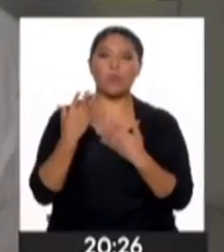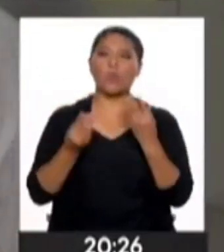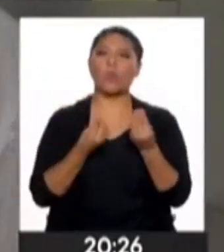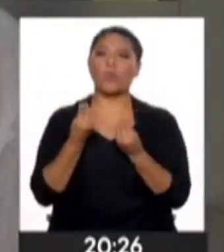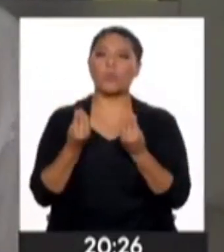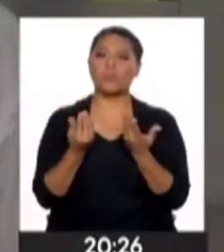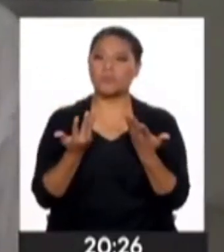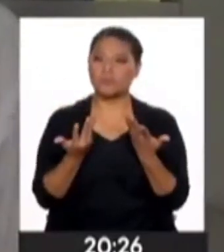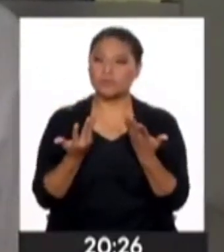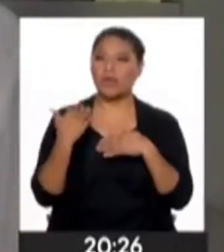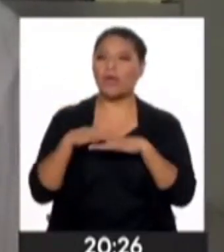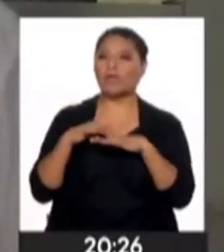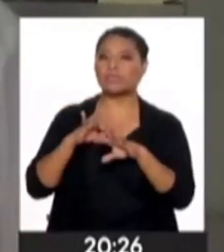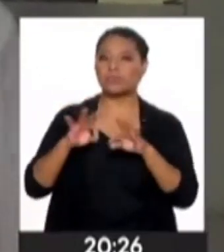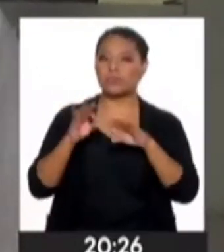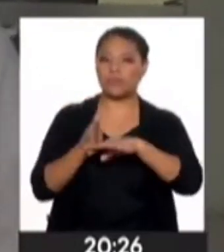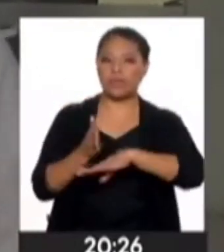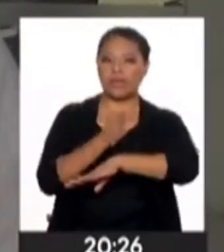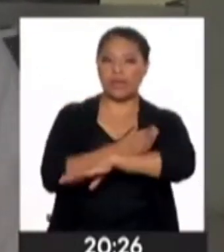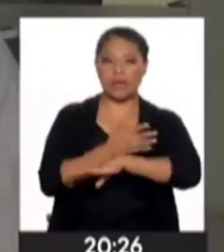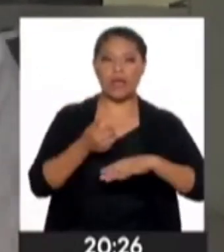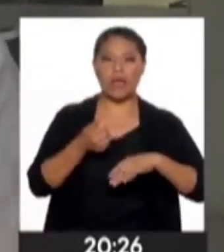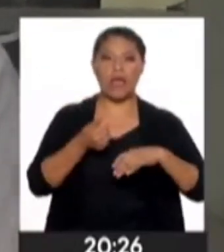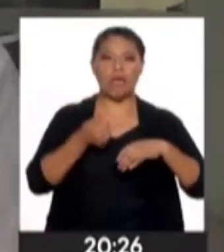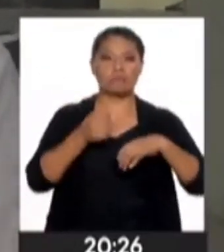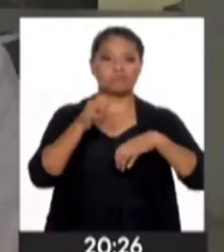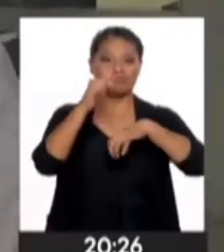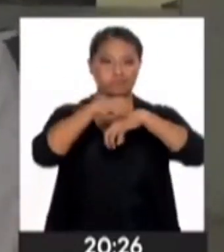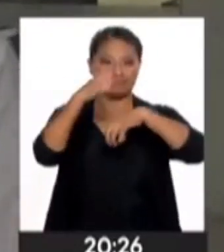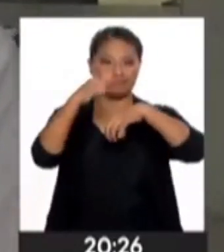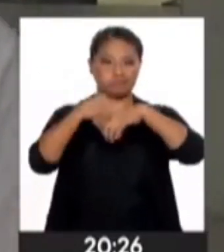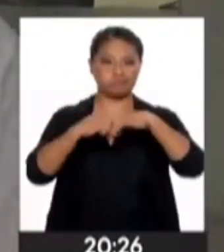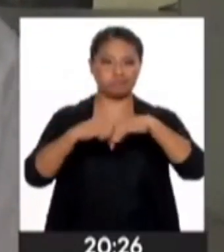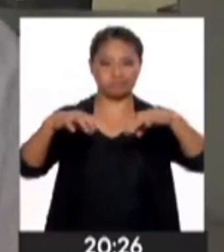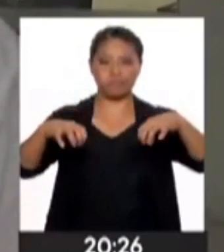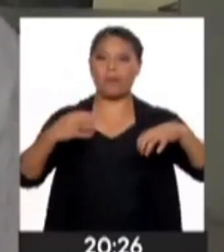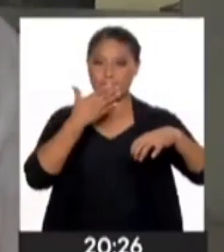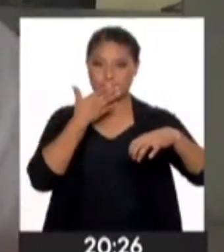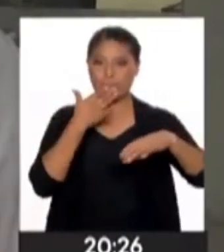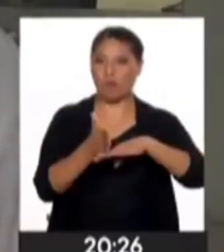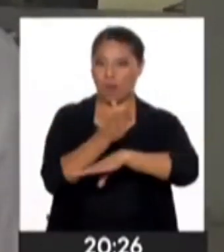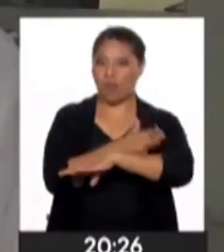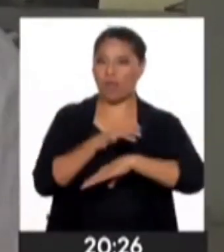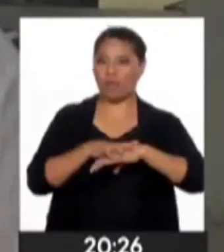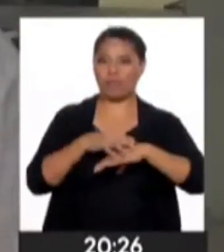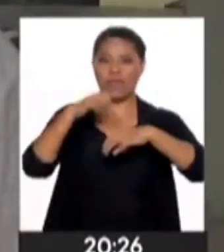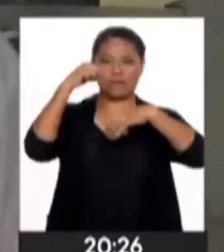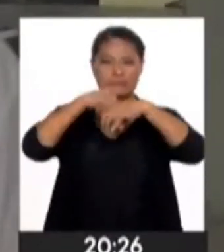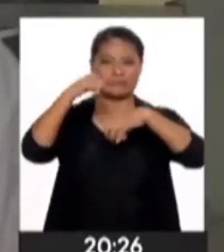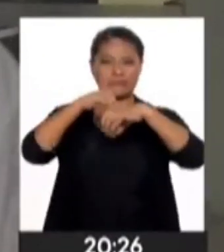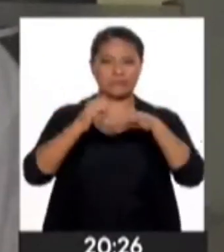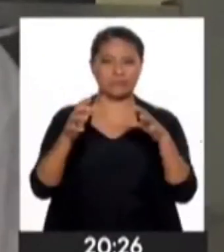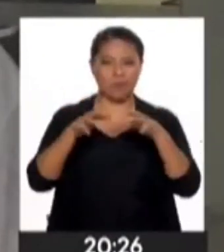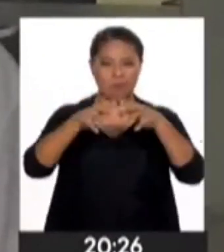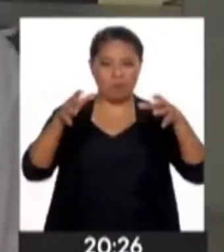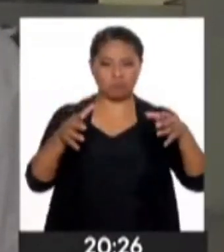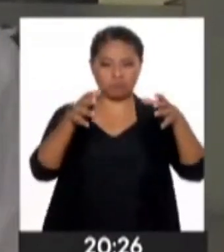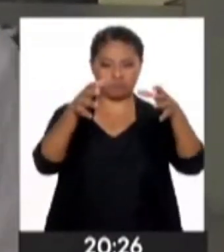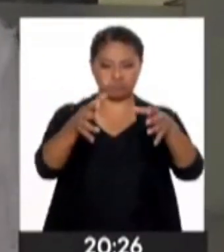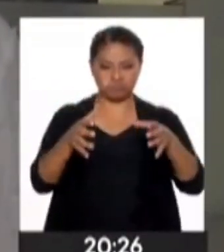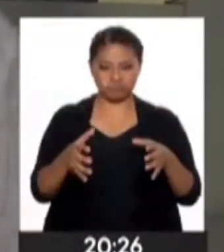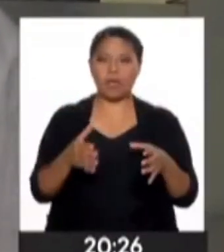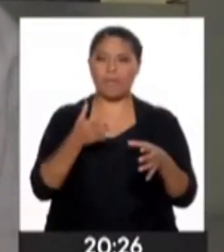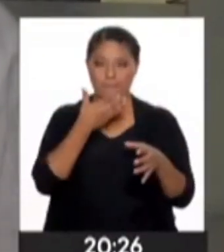Reforzamiento o defensas ribereñas con rocas al volteo, que es muy sencillo hacerlo, más sencillo hacerlo que hacer muros